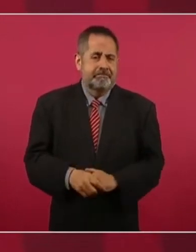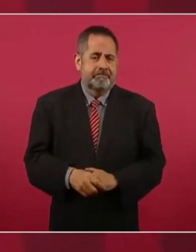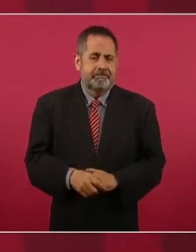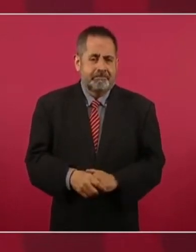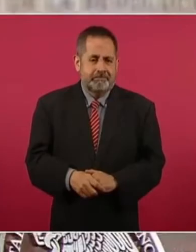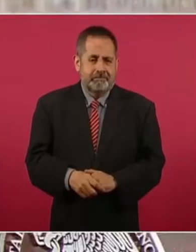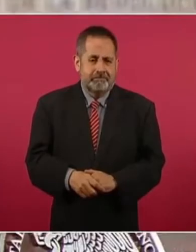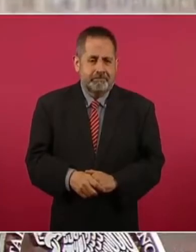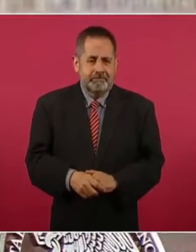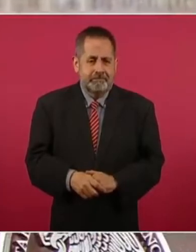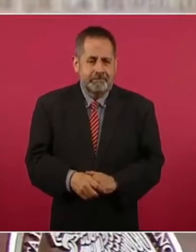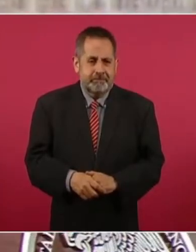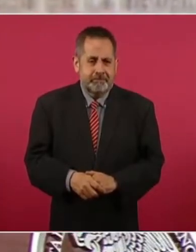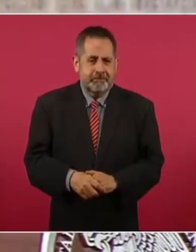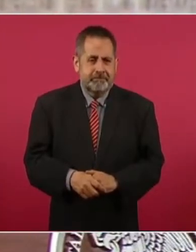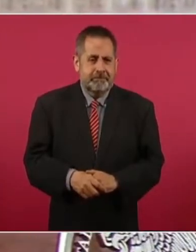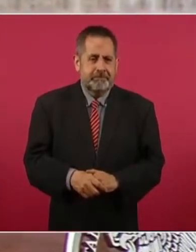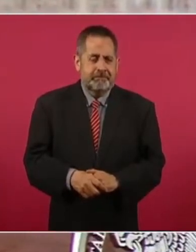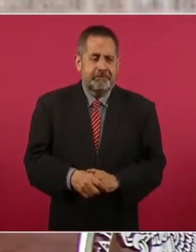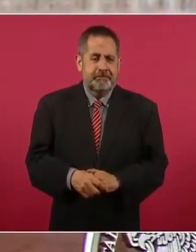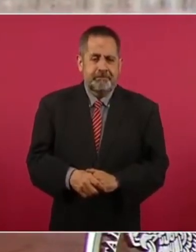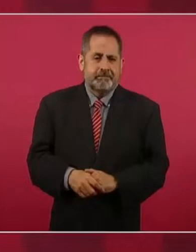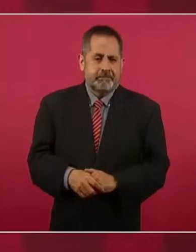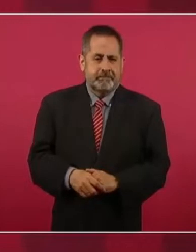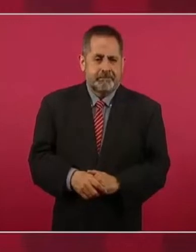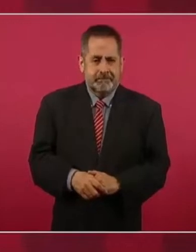Ya dije de la señora